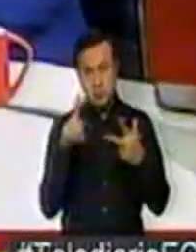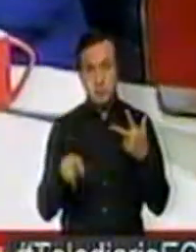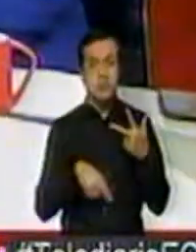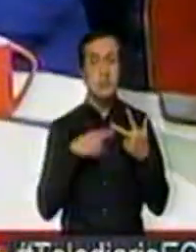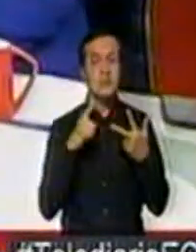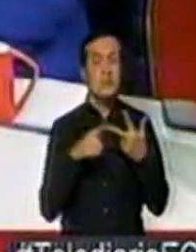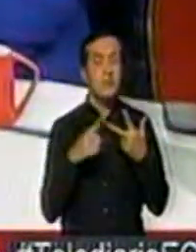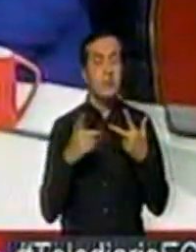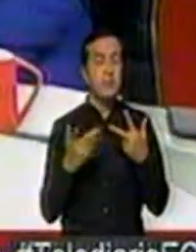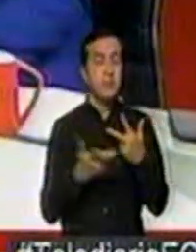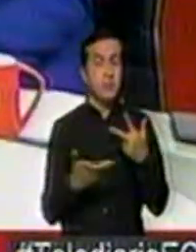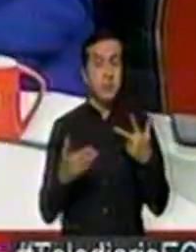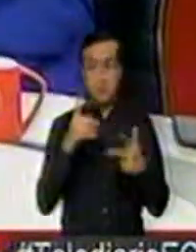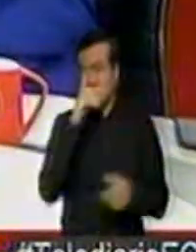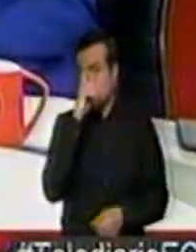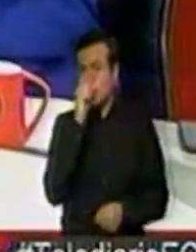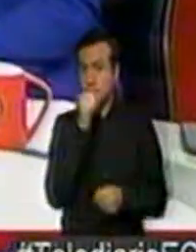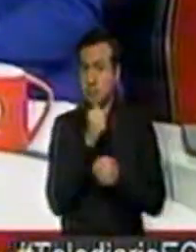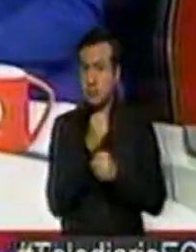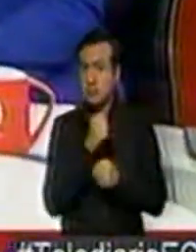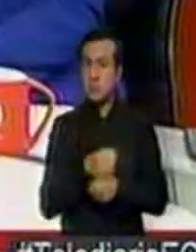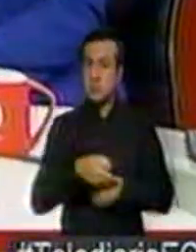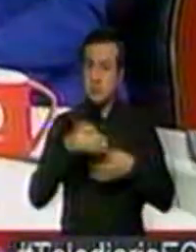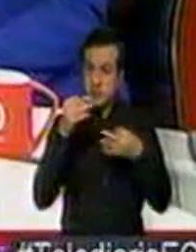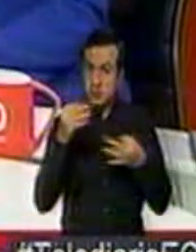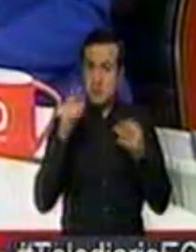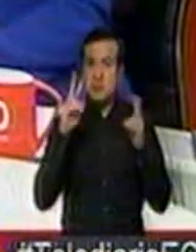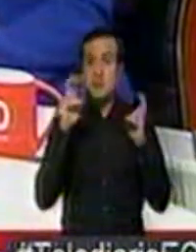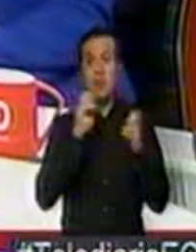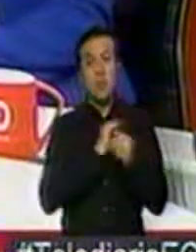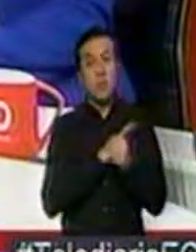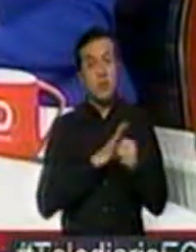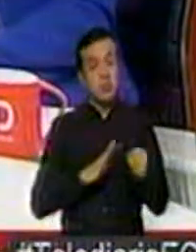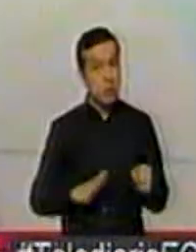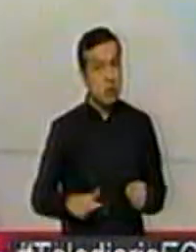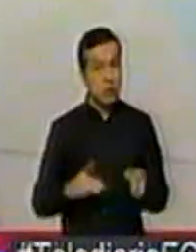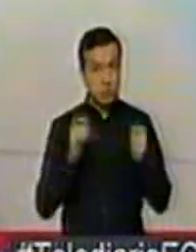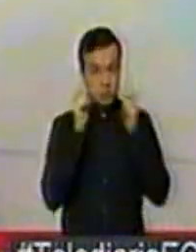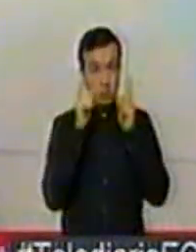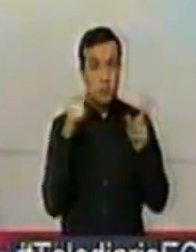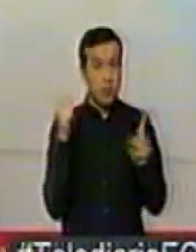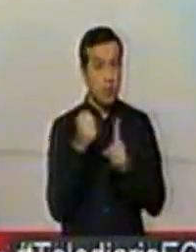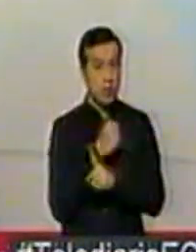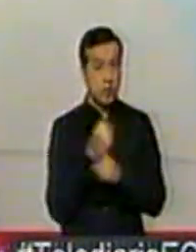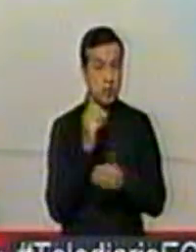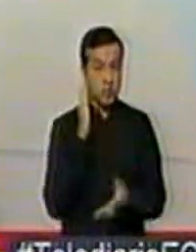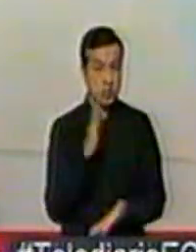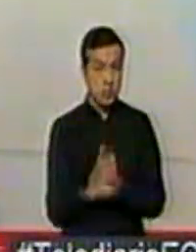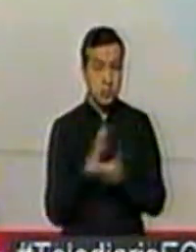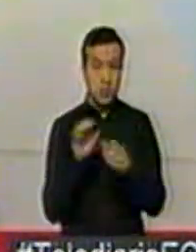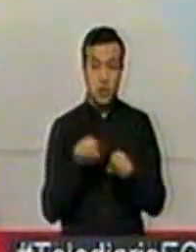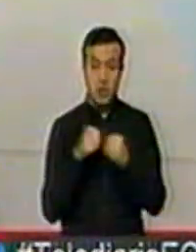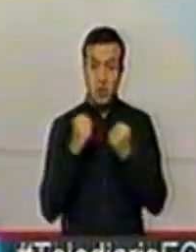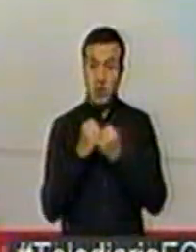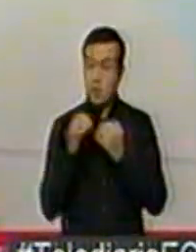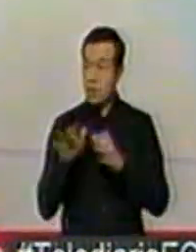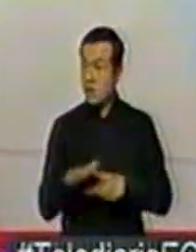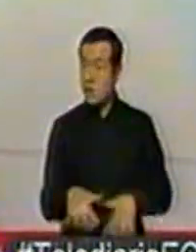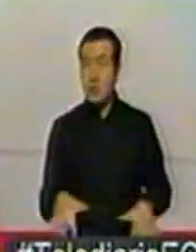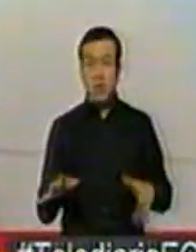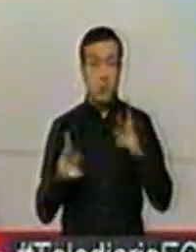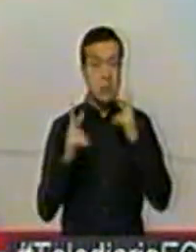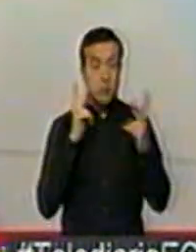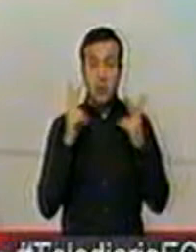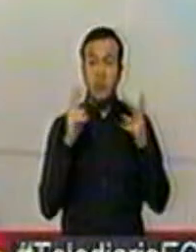¿no es cierto?, el trabajo que se pueda realizar en torno a la prevención de la violencia. En una sociedad que nosotros hemos visto que es